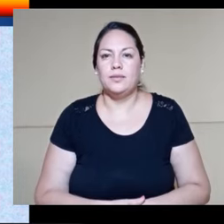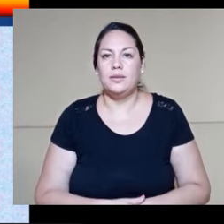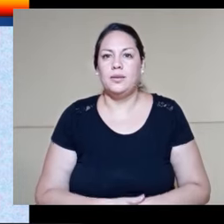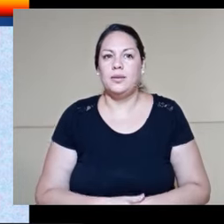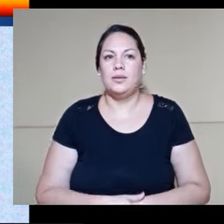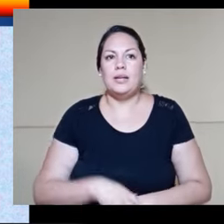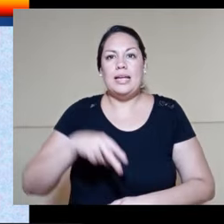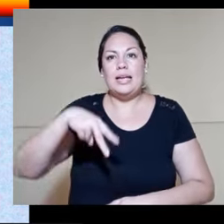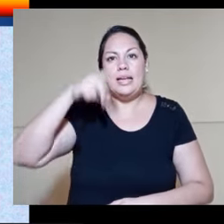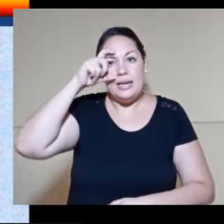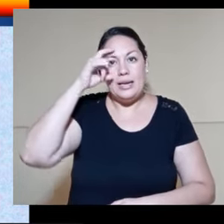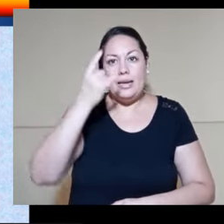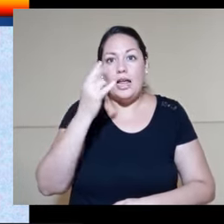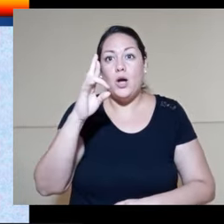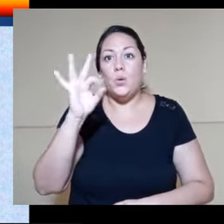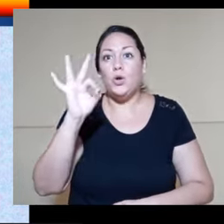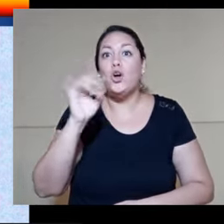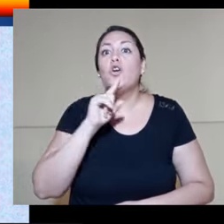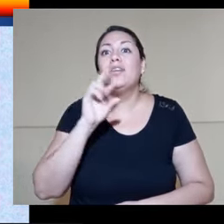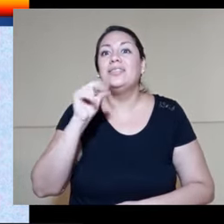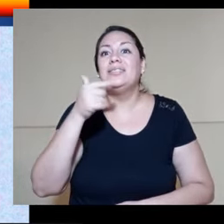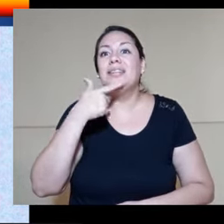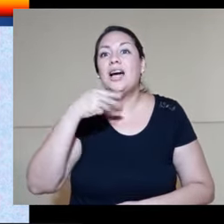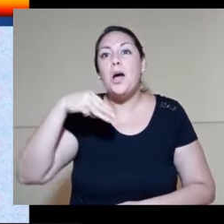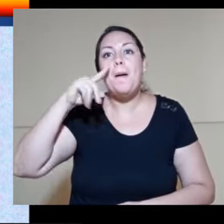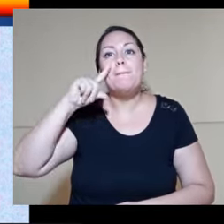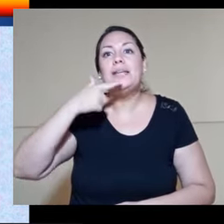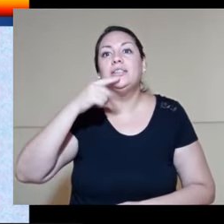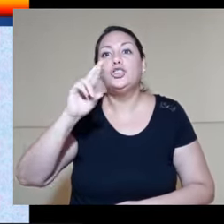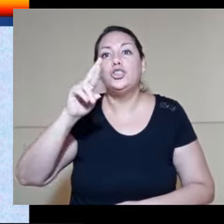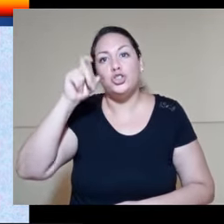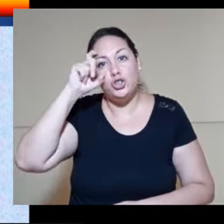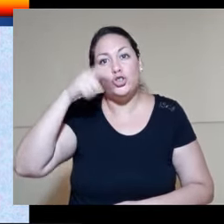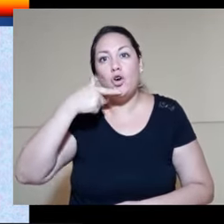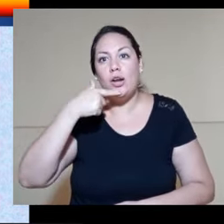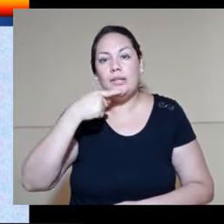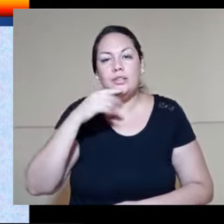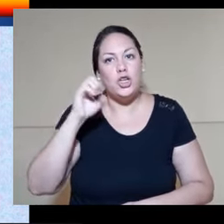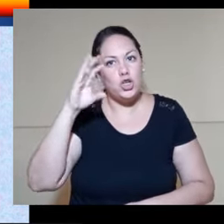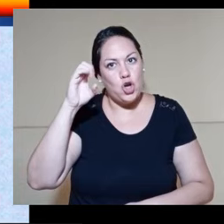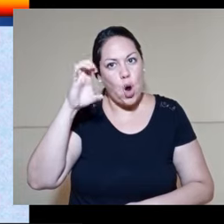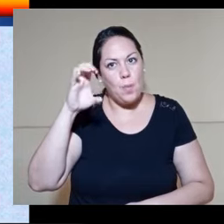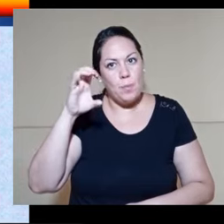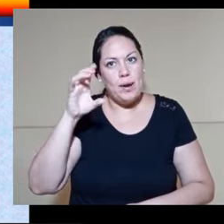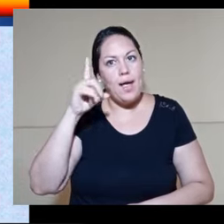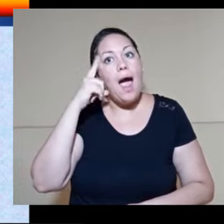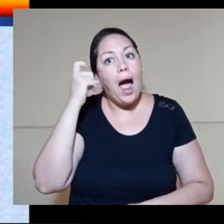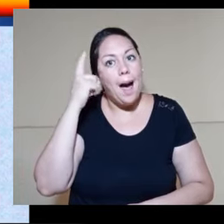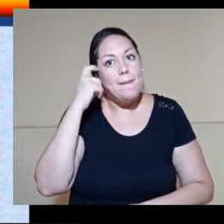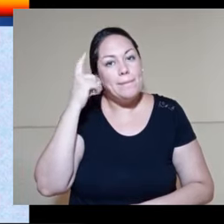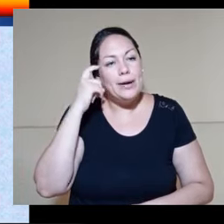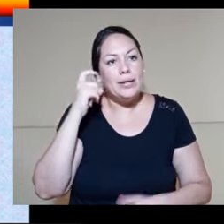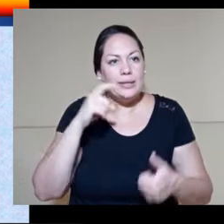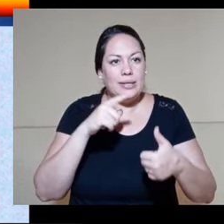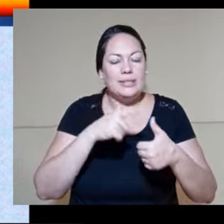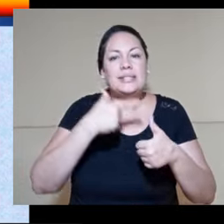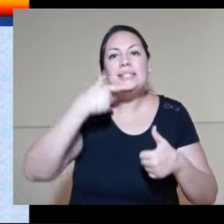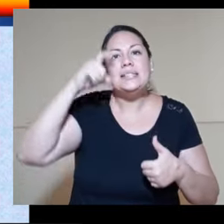anatomoneuro. Bien, fíjense los neurotransmisores más importantes. Y acá empiecen a familiarizarse con los